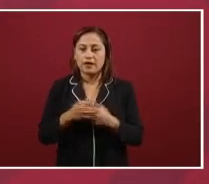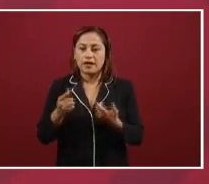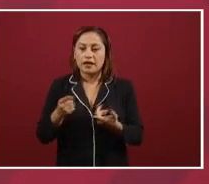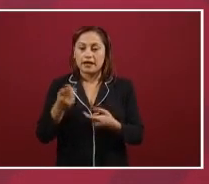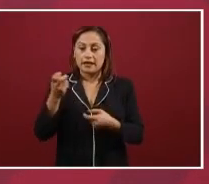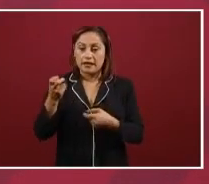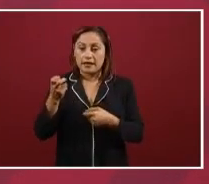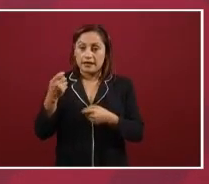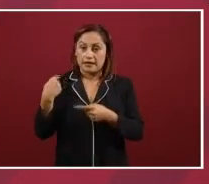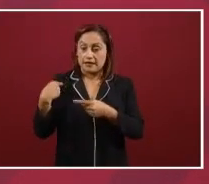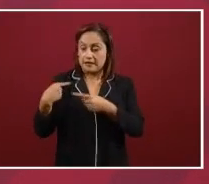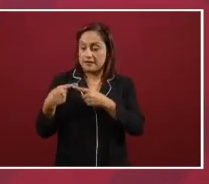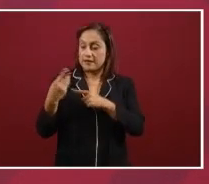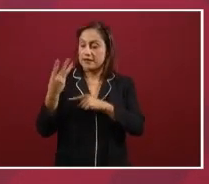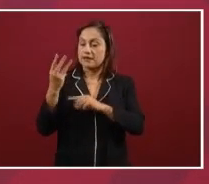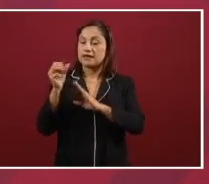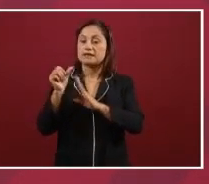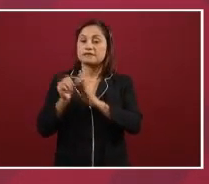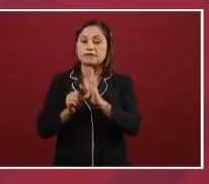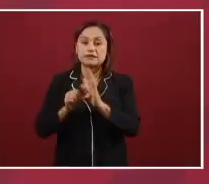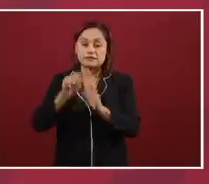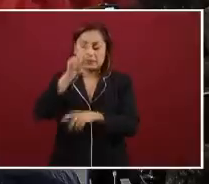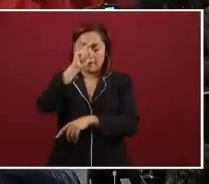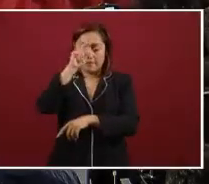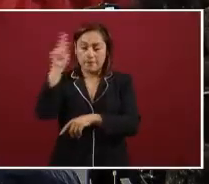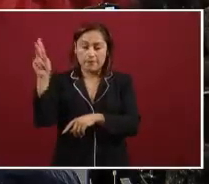trimestre en 10 años.